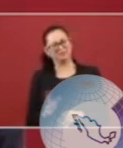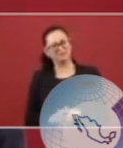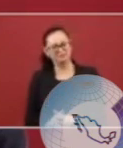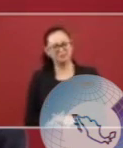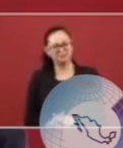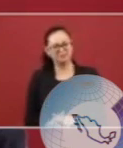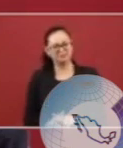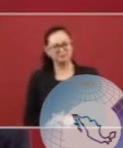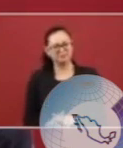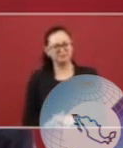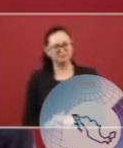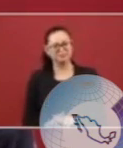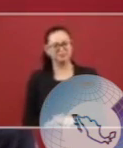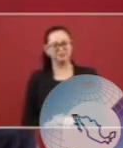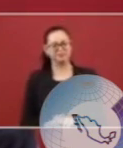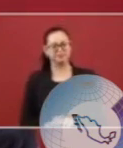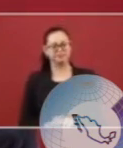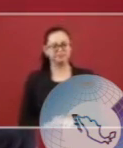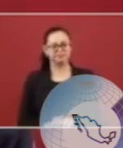a veces este